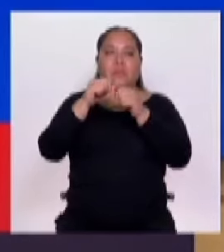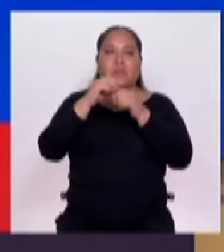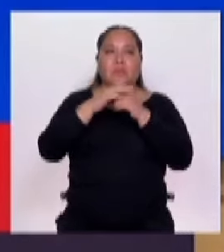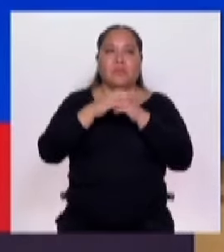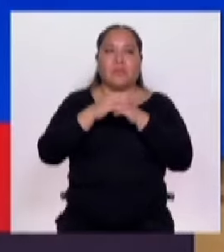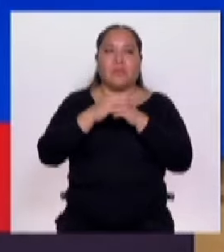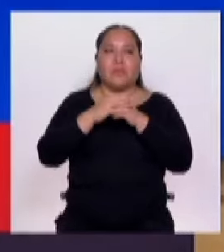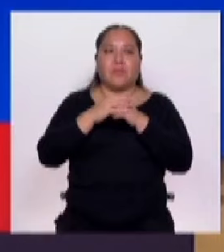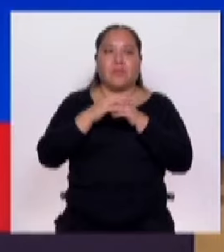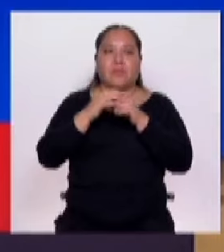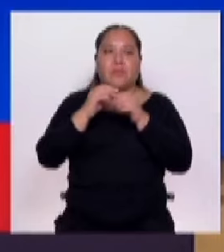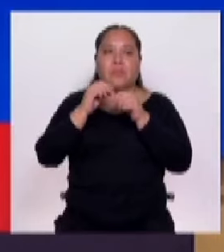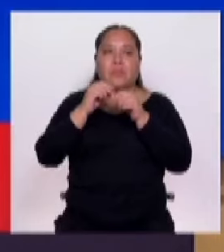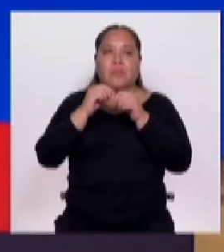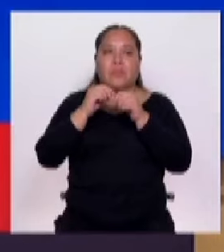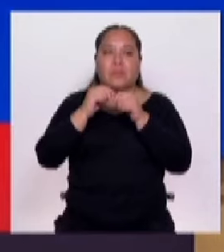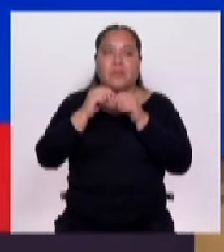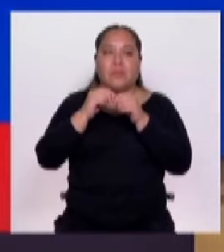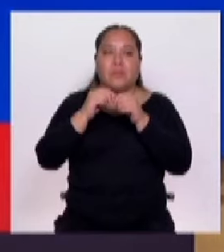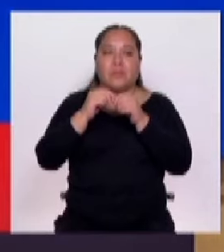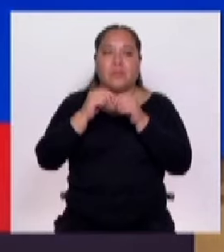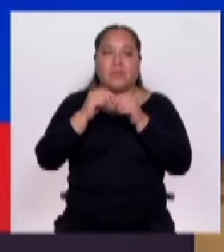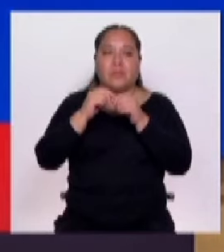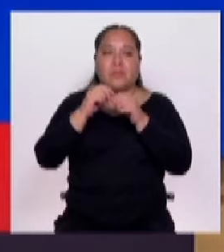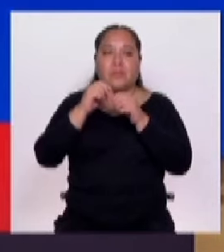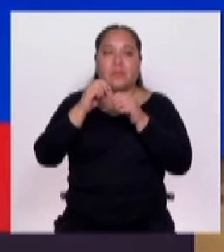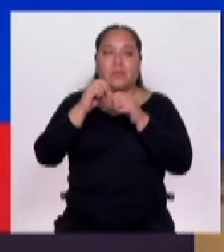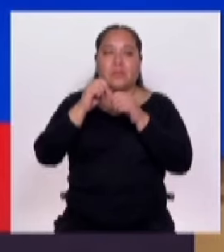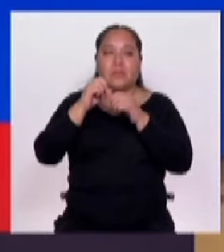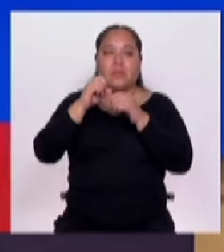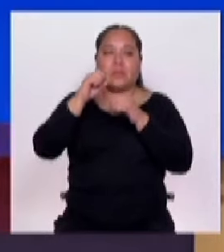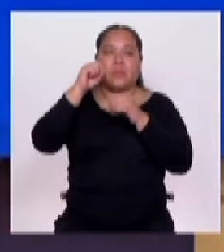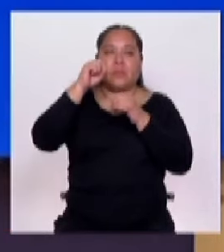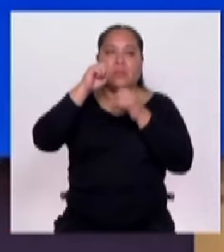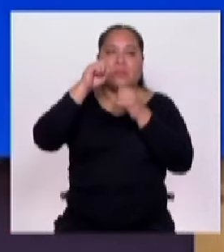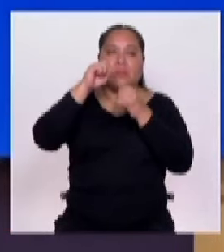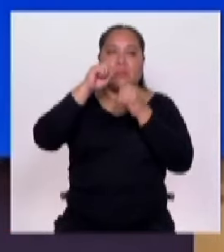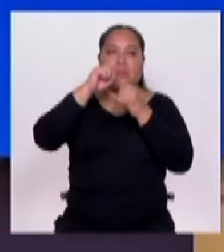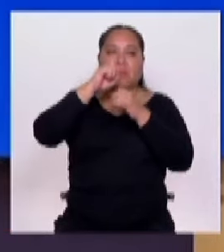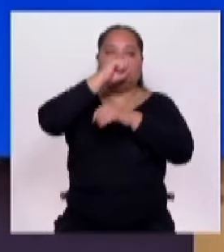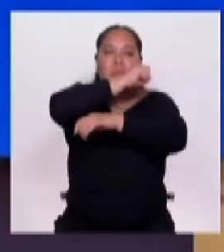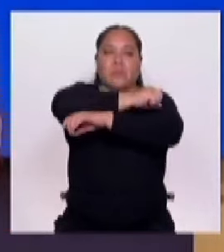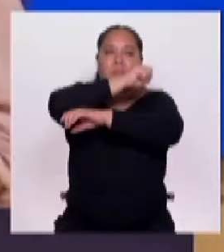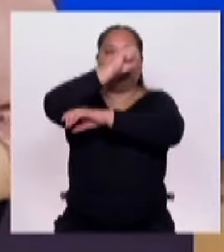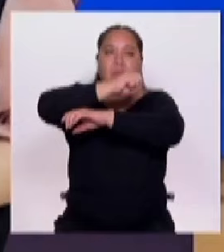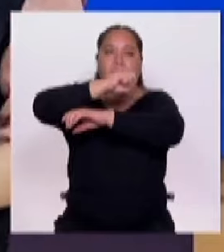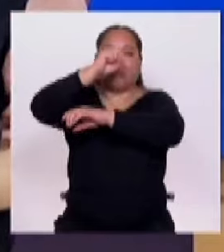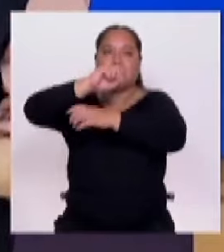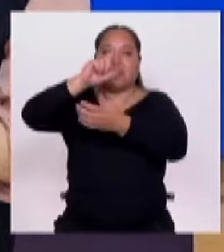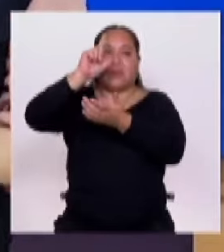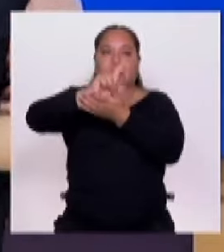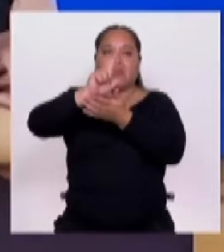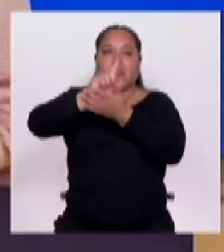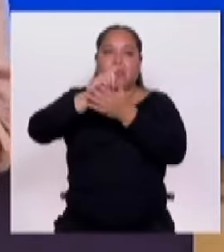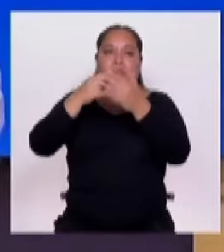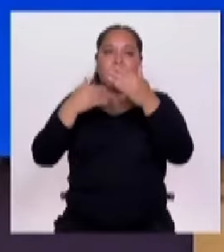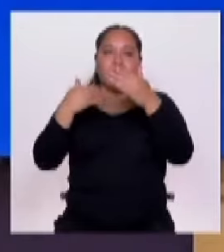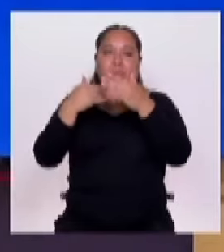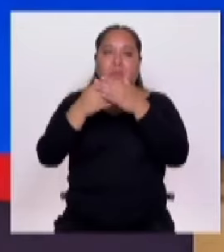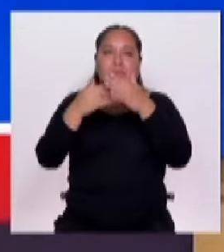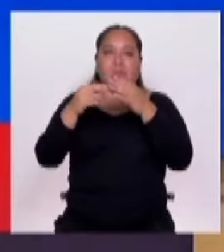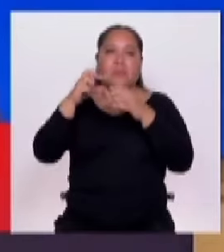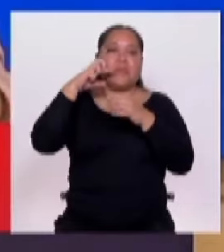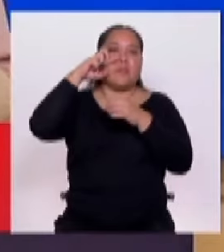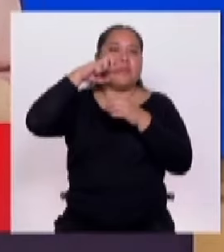días y van a afectar principalmente las Sierra Como pueden ver desde el departamento de Lima hasta la frontera entre puno arequip